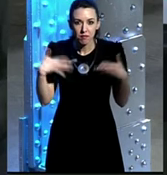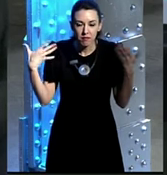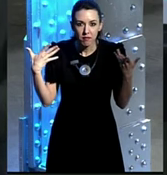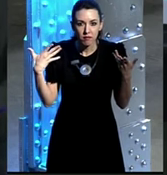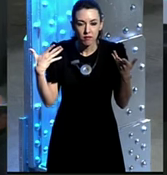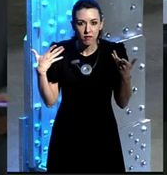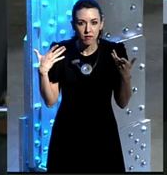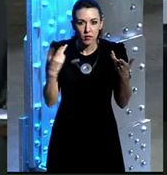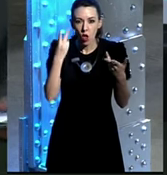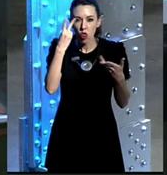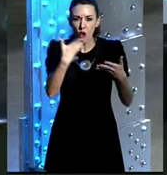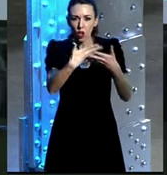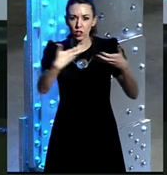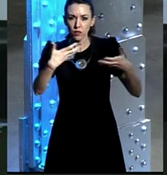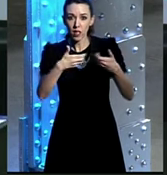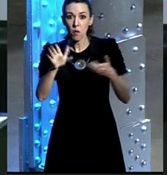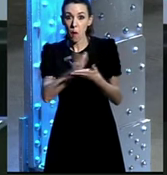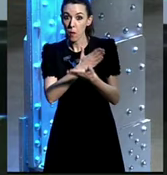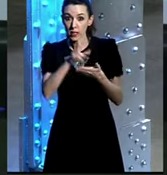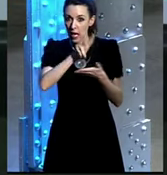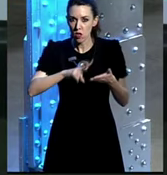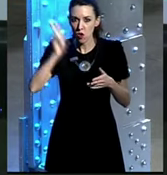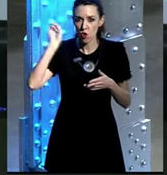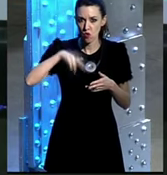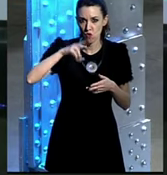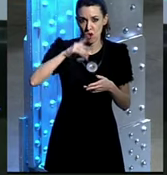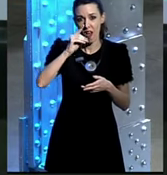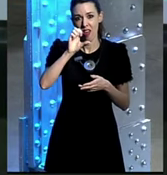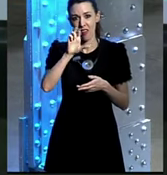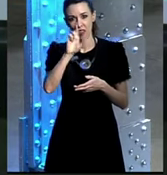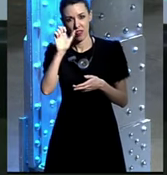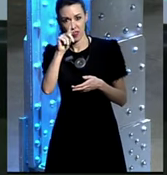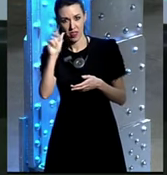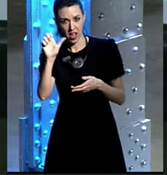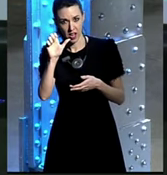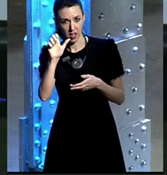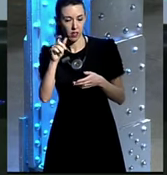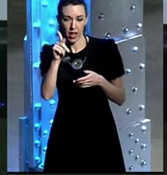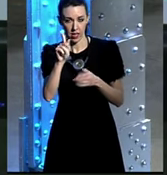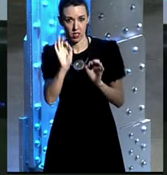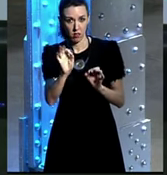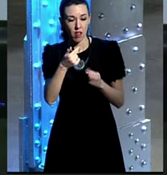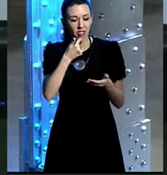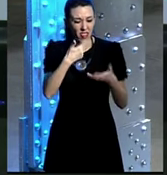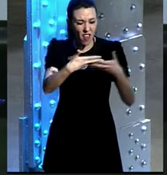se me aparecieron 2 versos de un poeta al que nunca he leído, Derek Walcott, que dice: